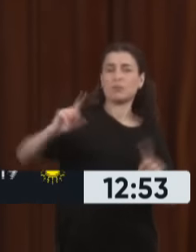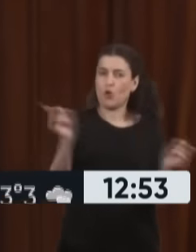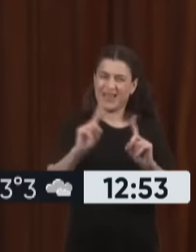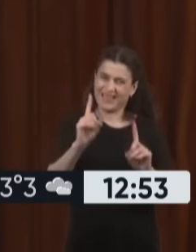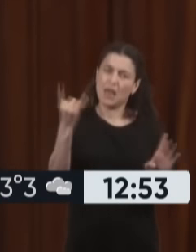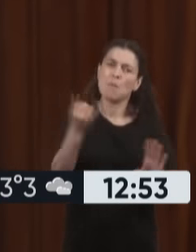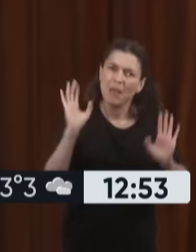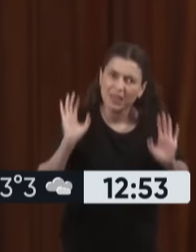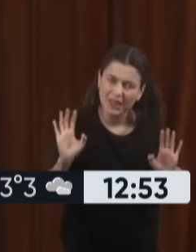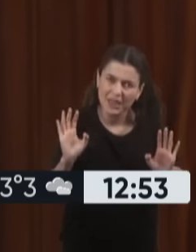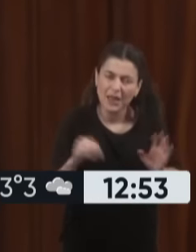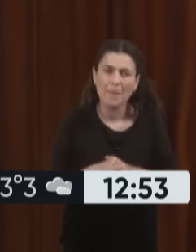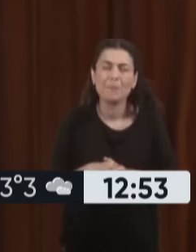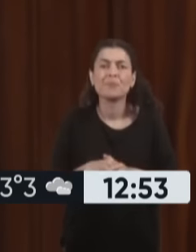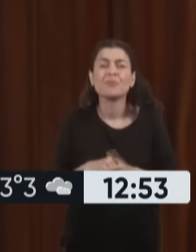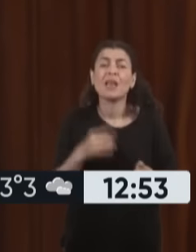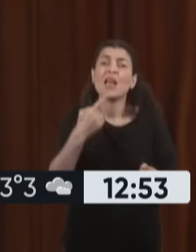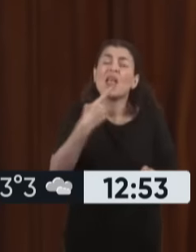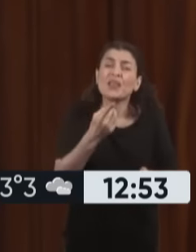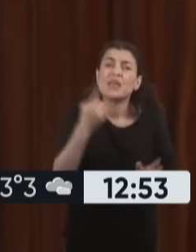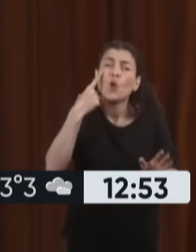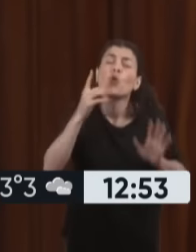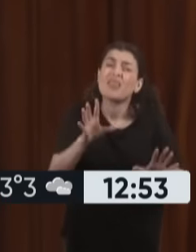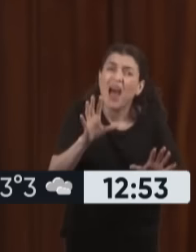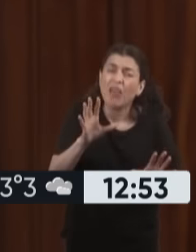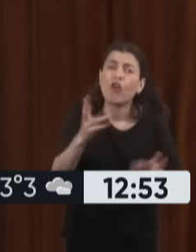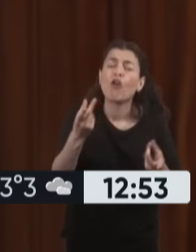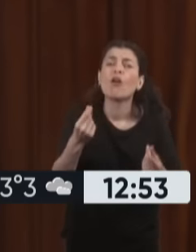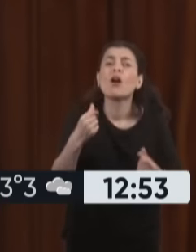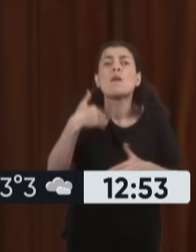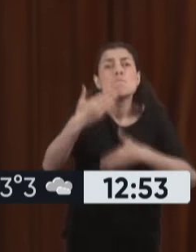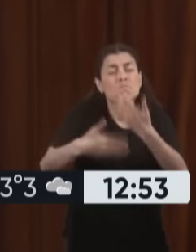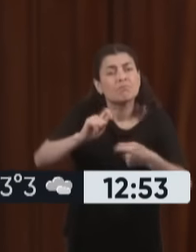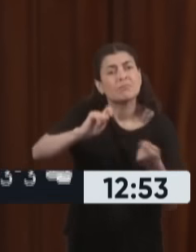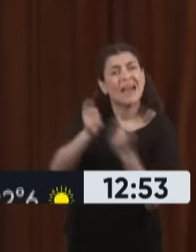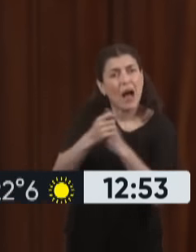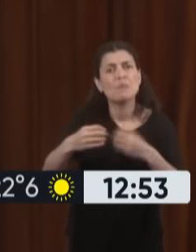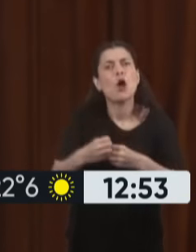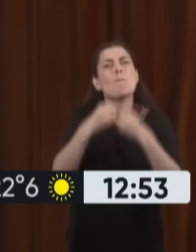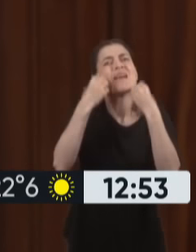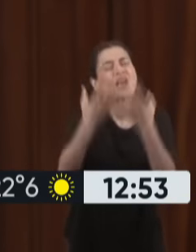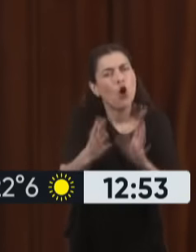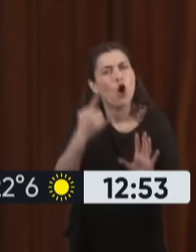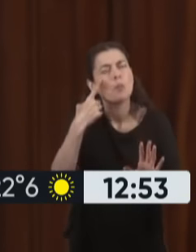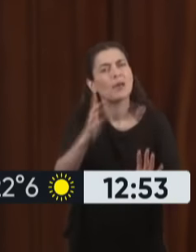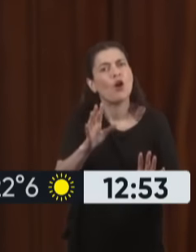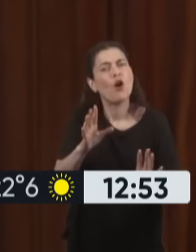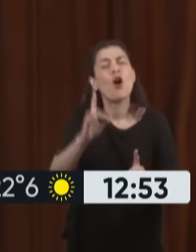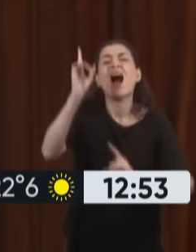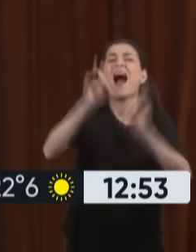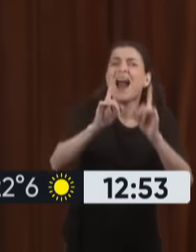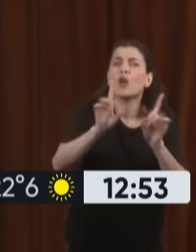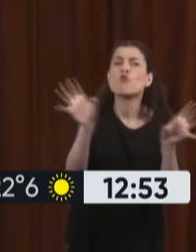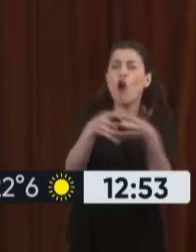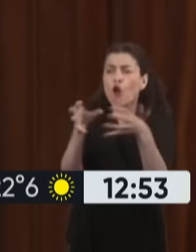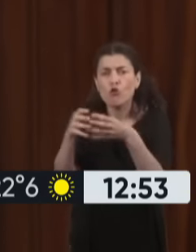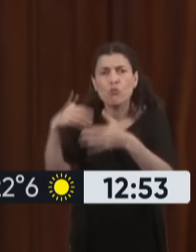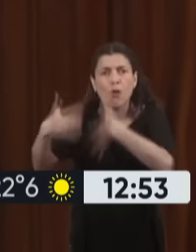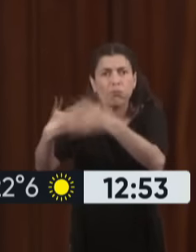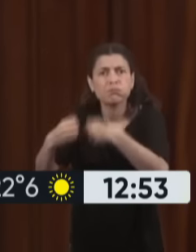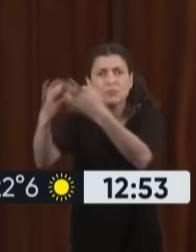De hecho, Schumpeter hablaba de la destrucción creativa. Así es que cuando aparecen estos procesos, algunos progresan, otros se